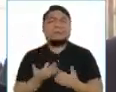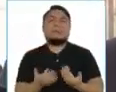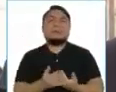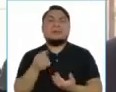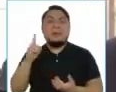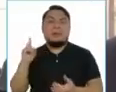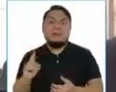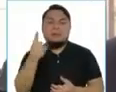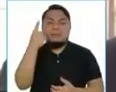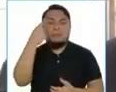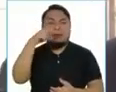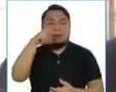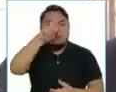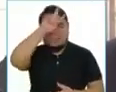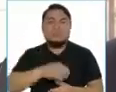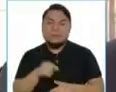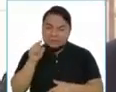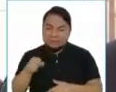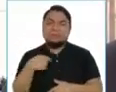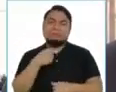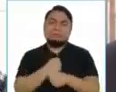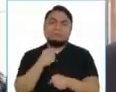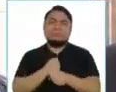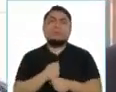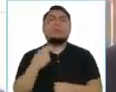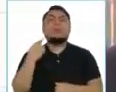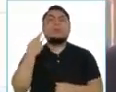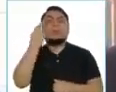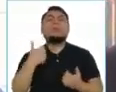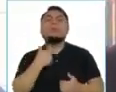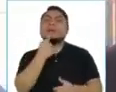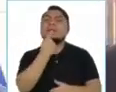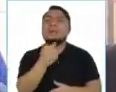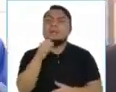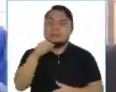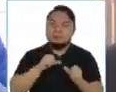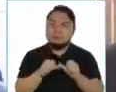prioridades del Perú. En eso estamos. Y yo por eso le digo que vamos a seguir trabajando.